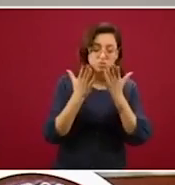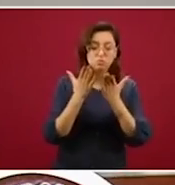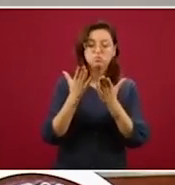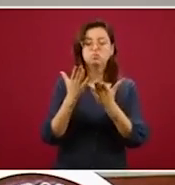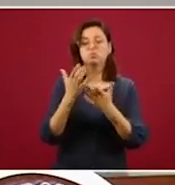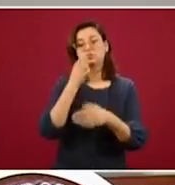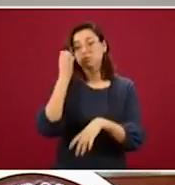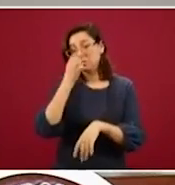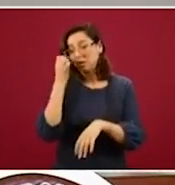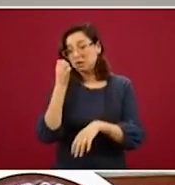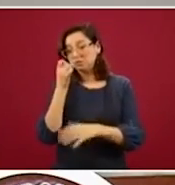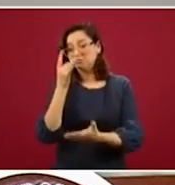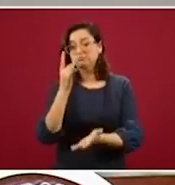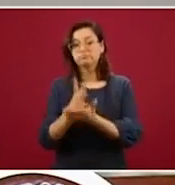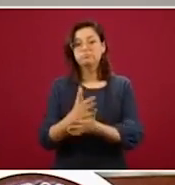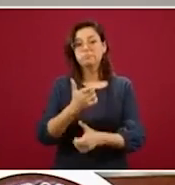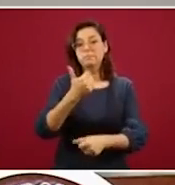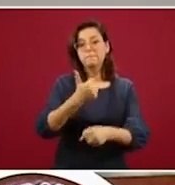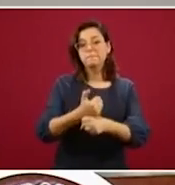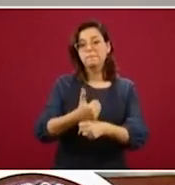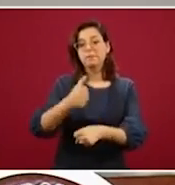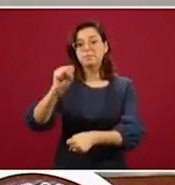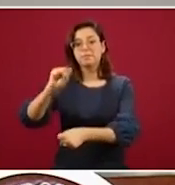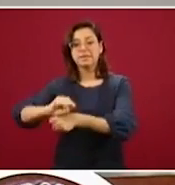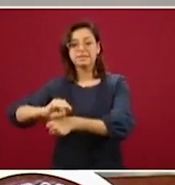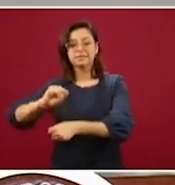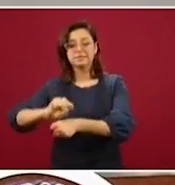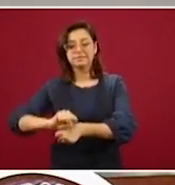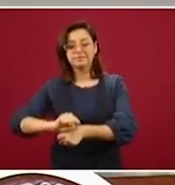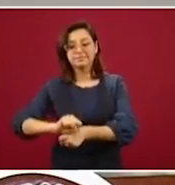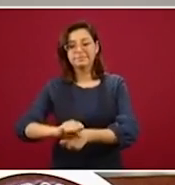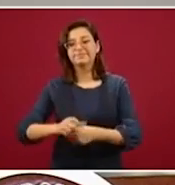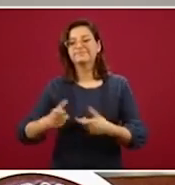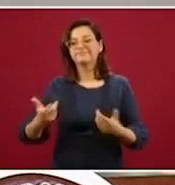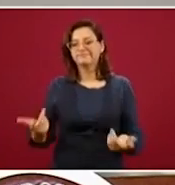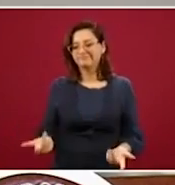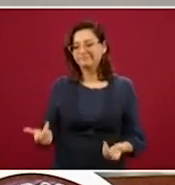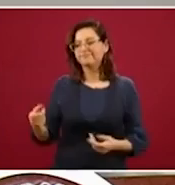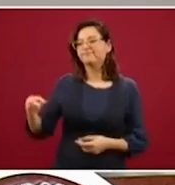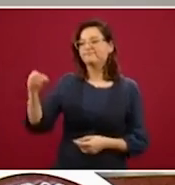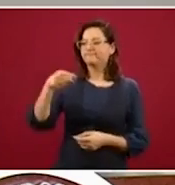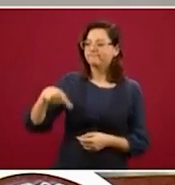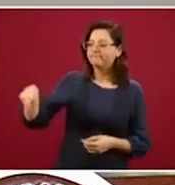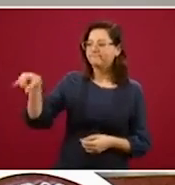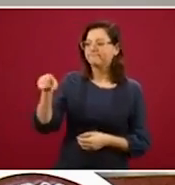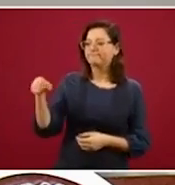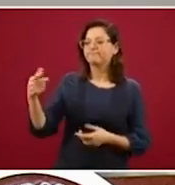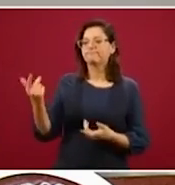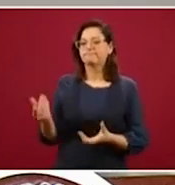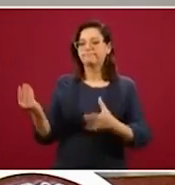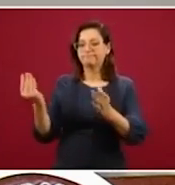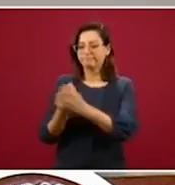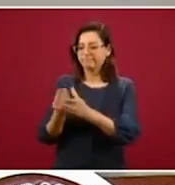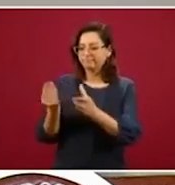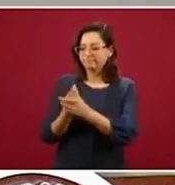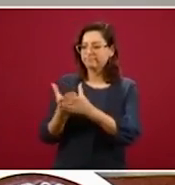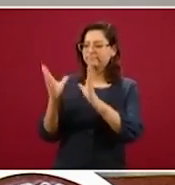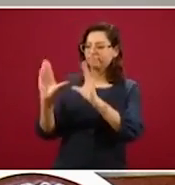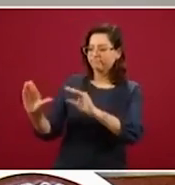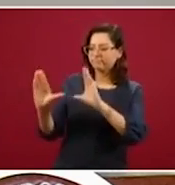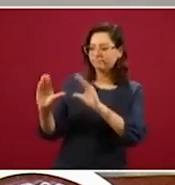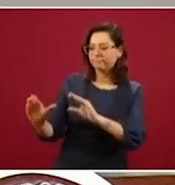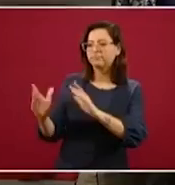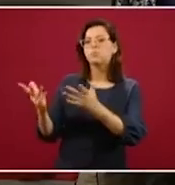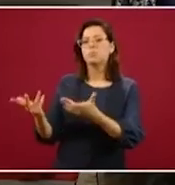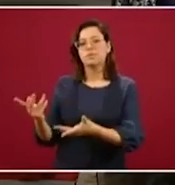Esto también nos da un reflejo de decir qué tipo de capacitación, qué tipo de enseñanza, qué tipo de mensajes podemos